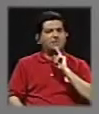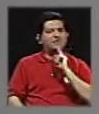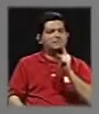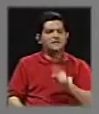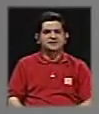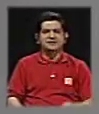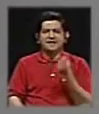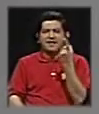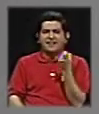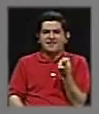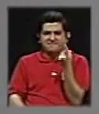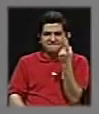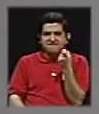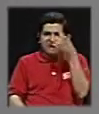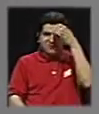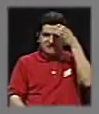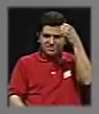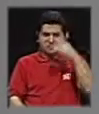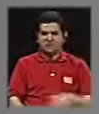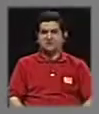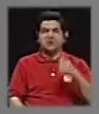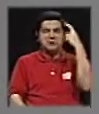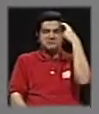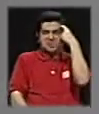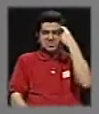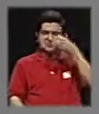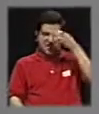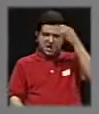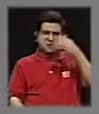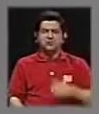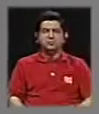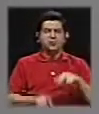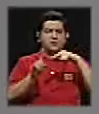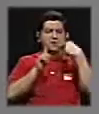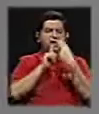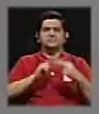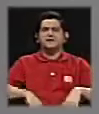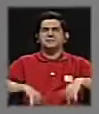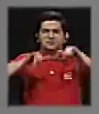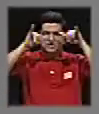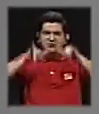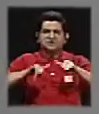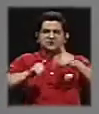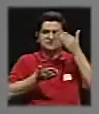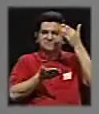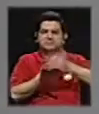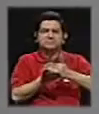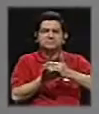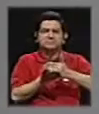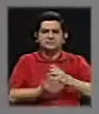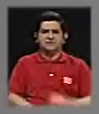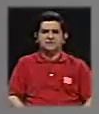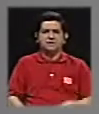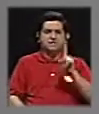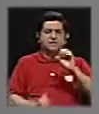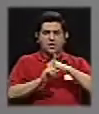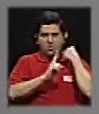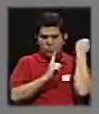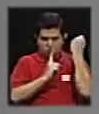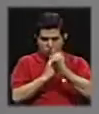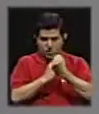la ausencia de cultura, pensando que la cultura es una visión estática de una